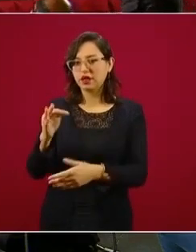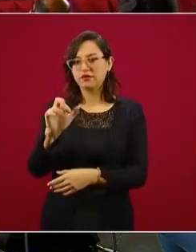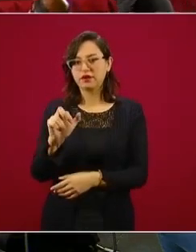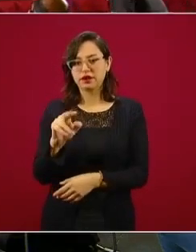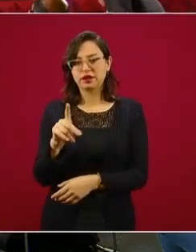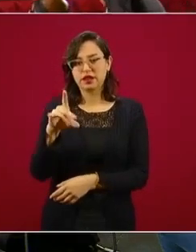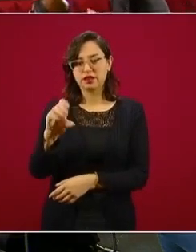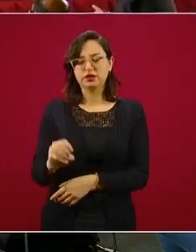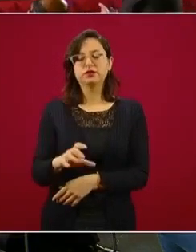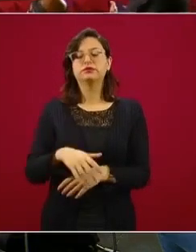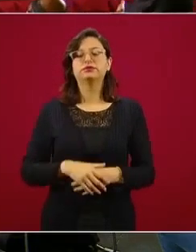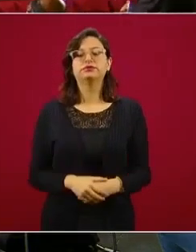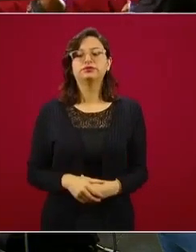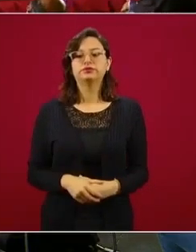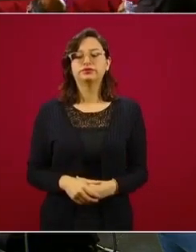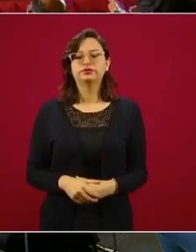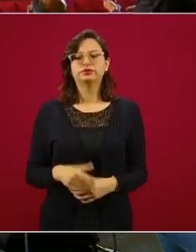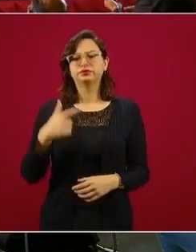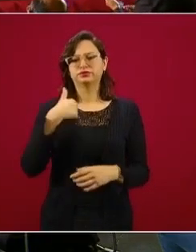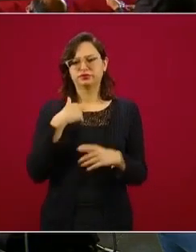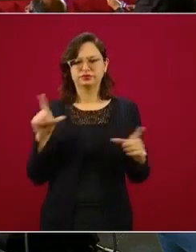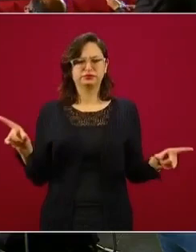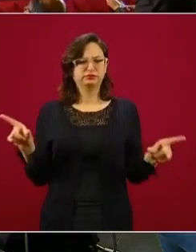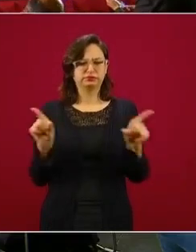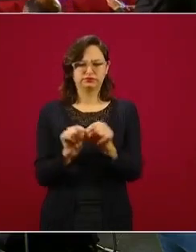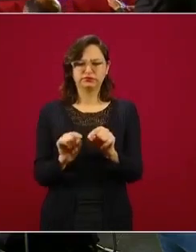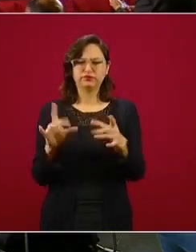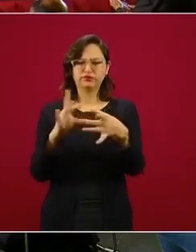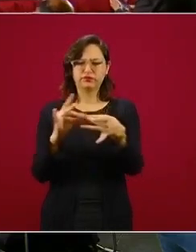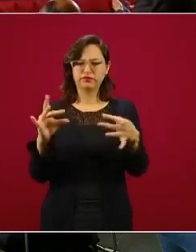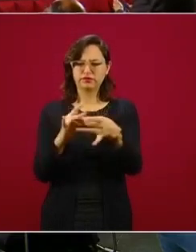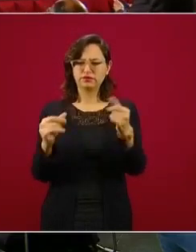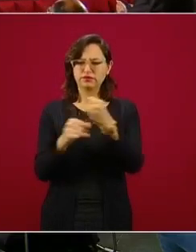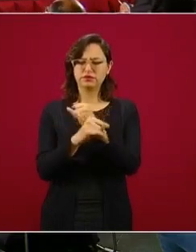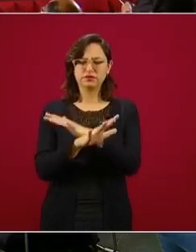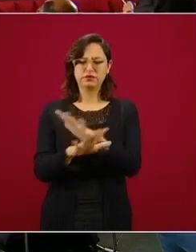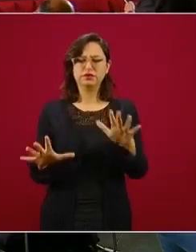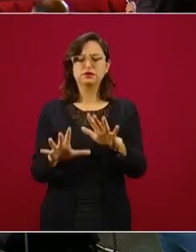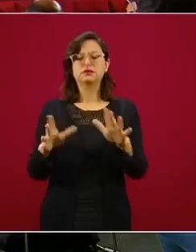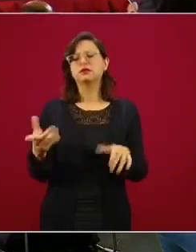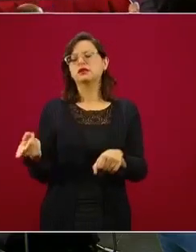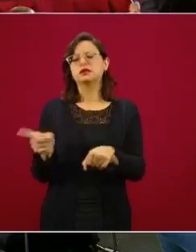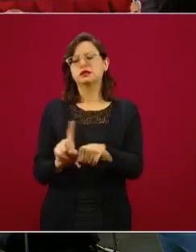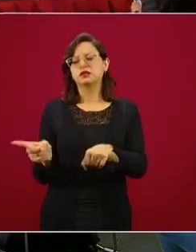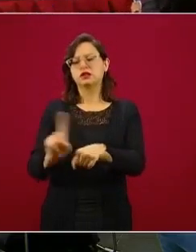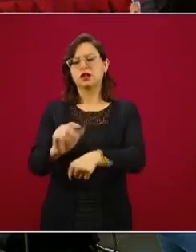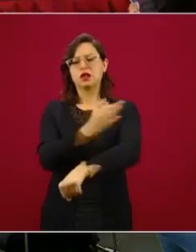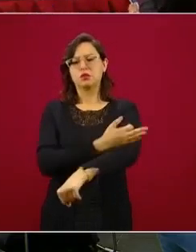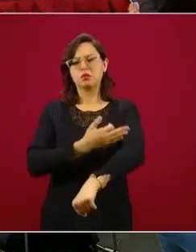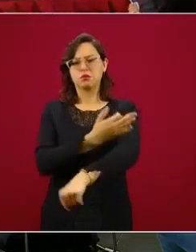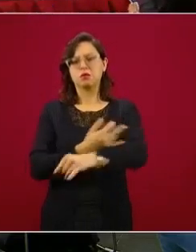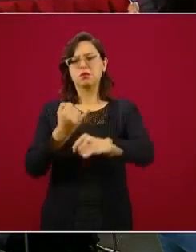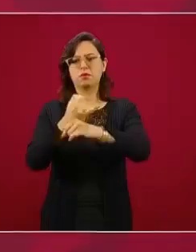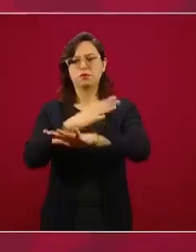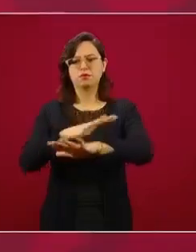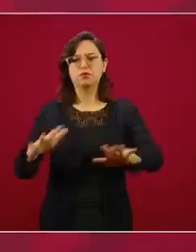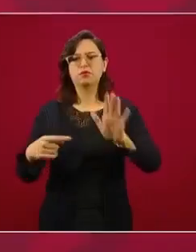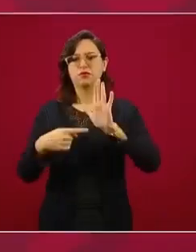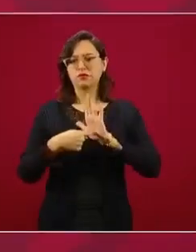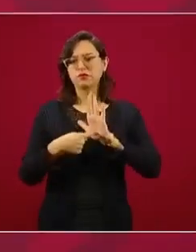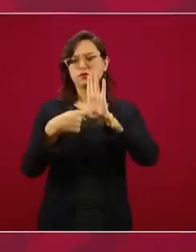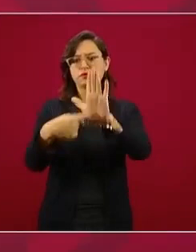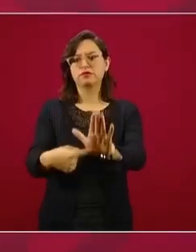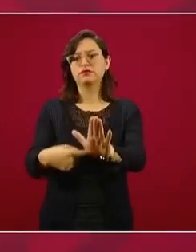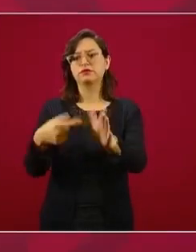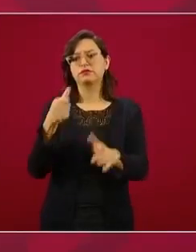ser breve, me centraré en los aspectos básicos del informe técnico. Este es el que presentamos todas las tardes y de hecho el que presentaré es el corte